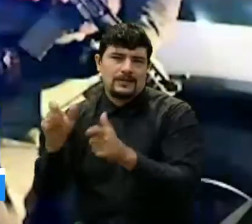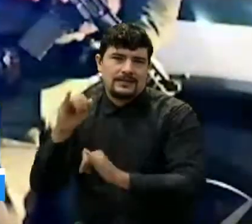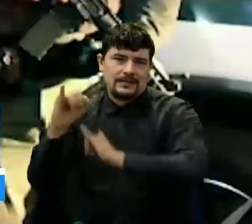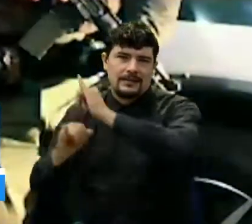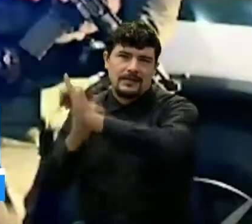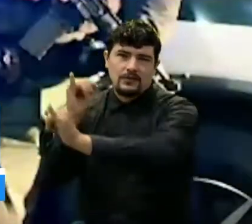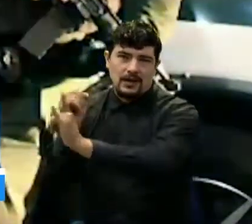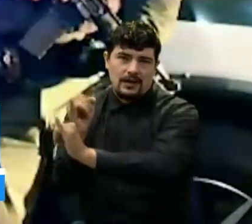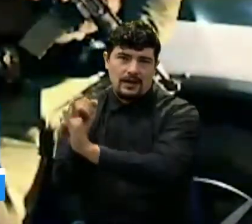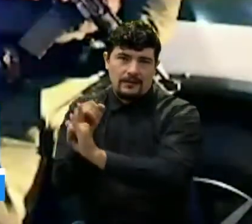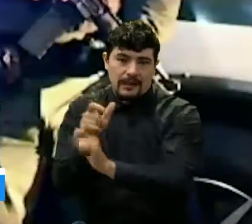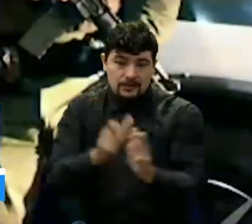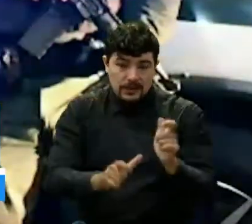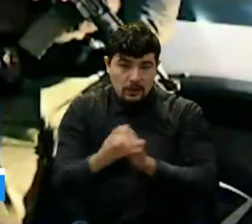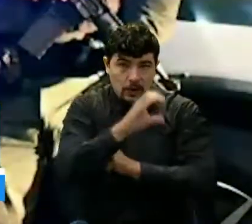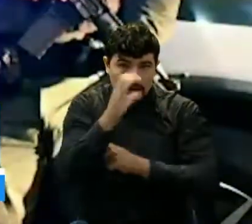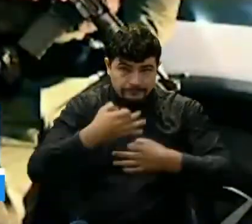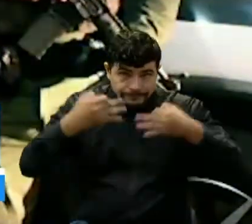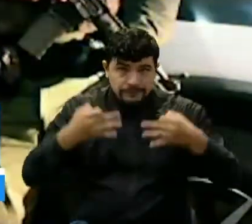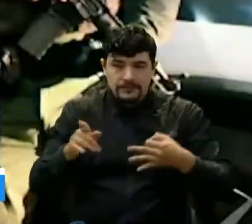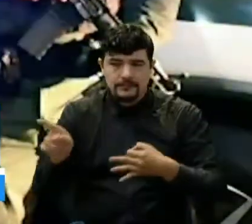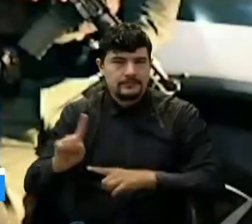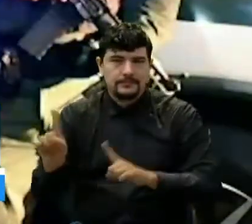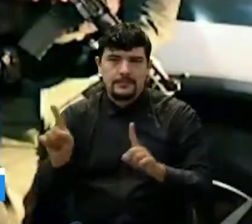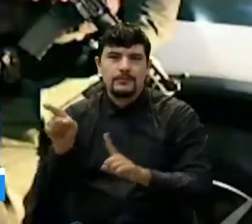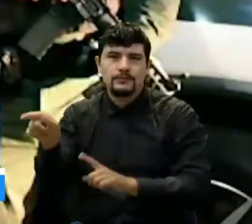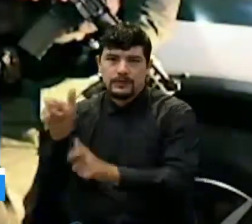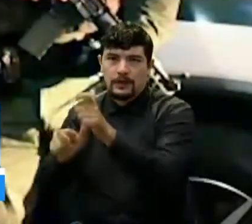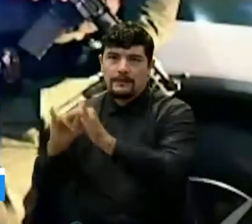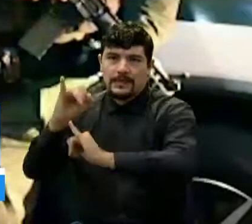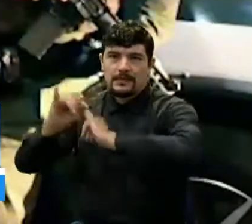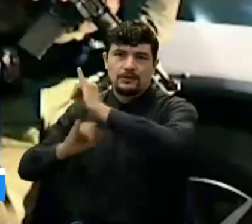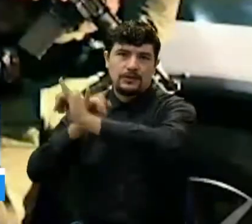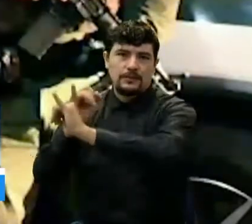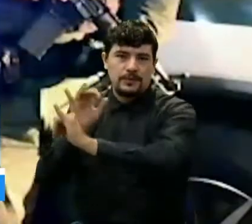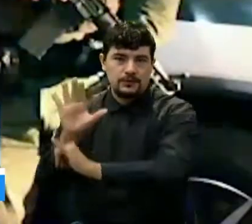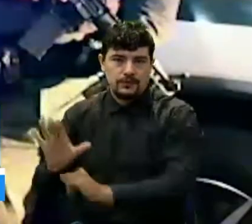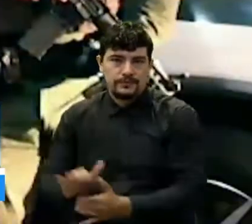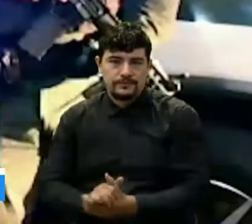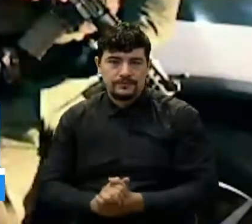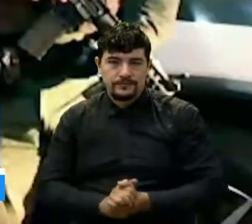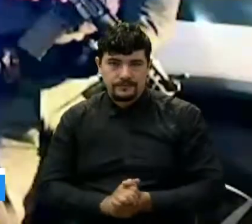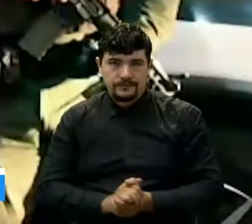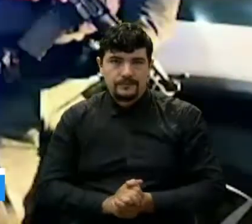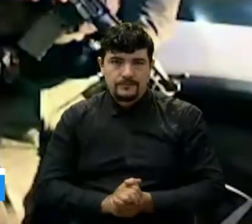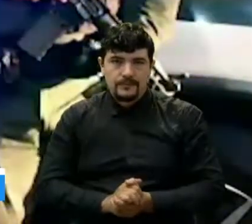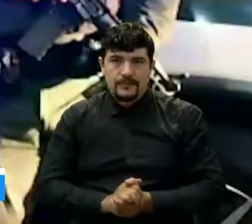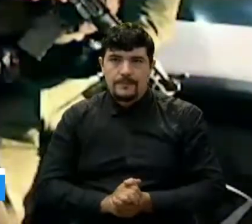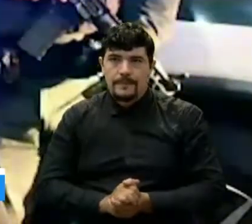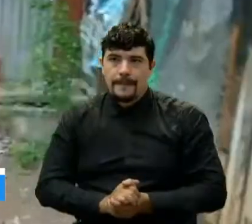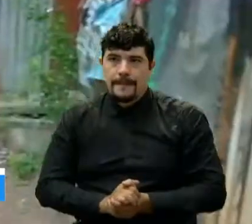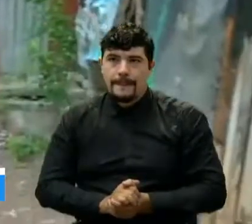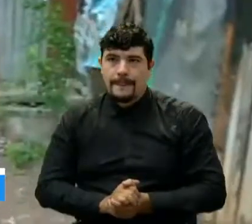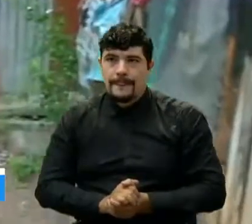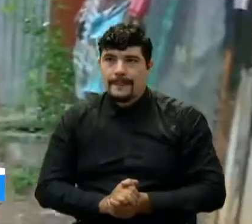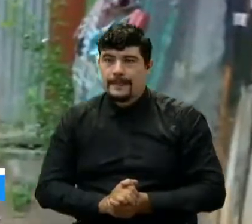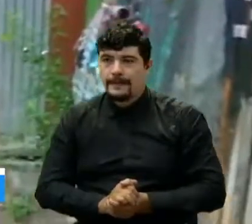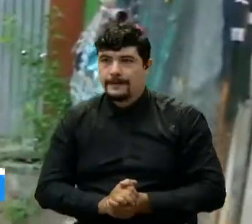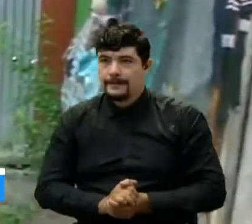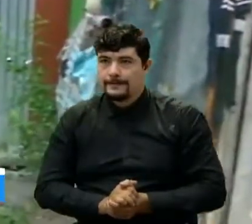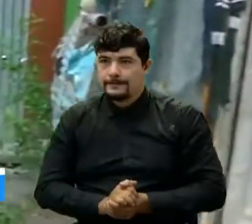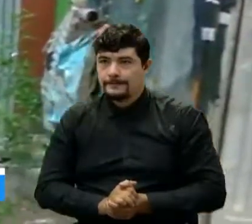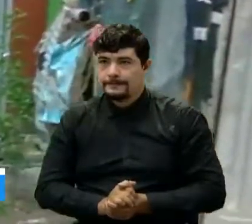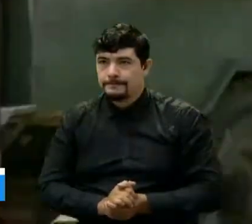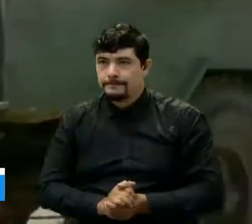origen extranjero, según la versión de sus familiares, se encontraban desarrollando actividades de